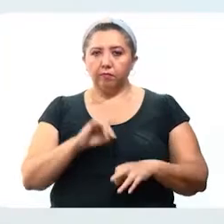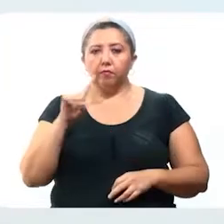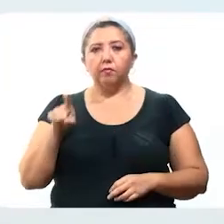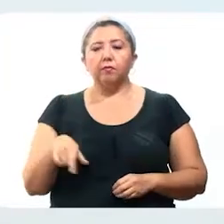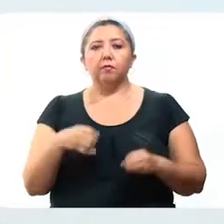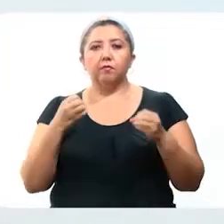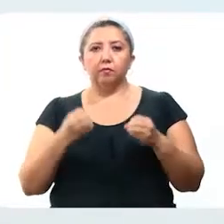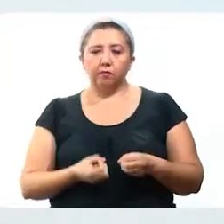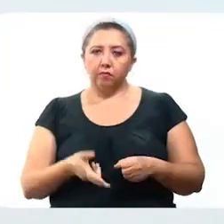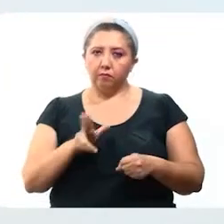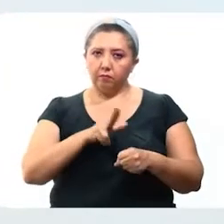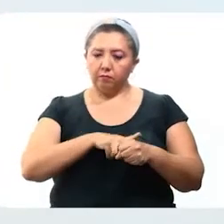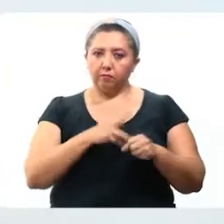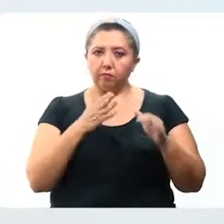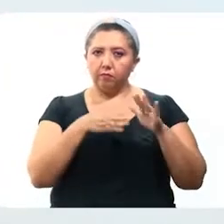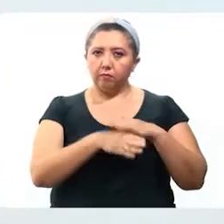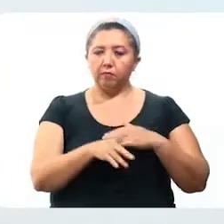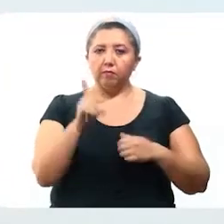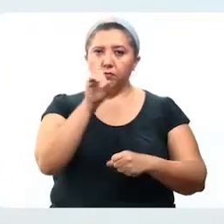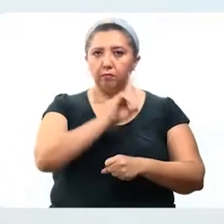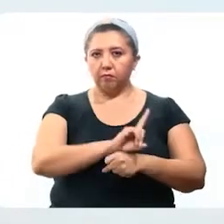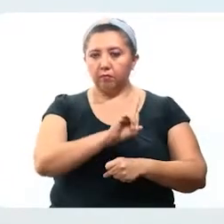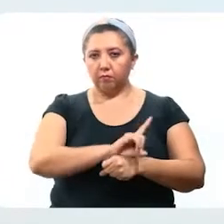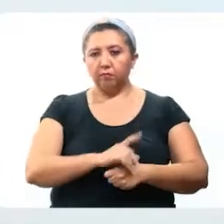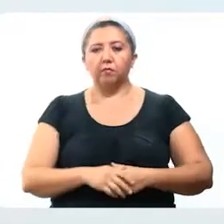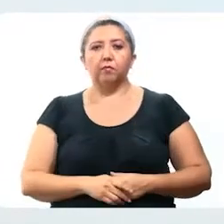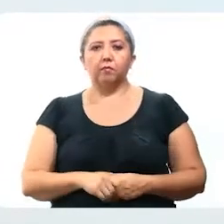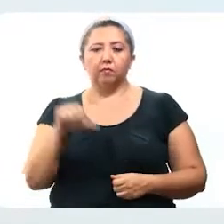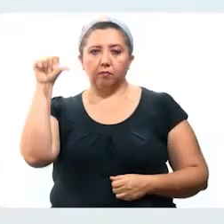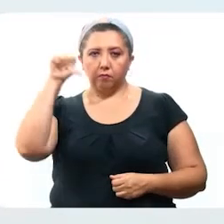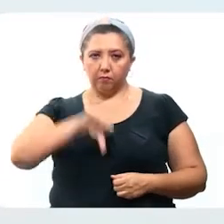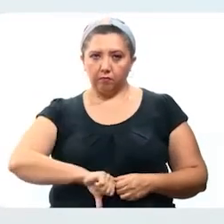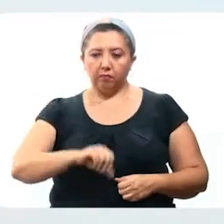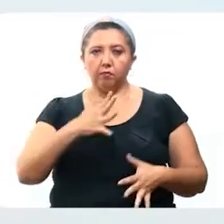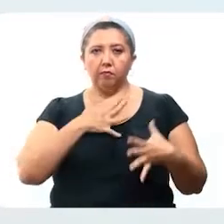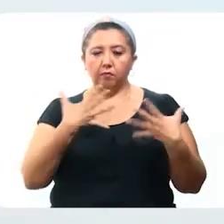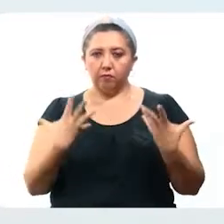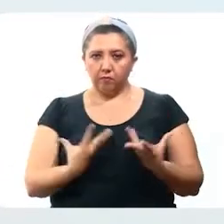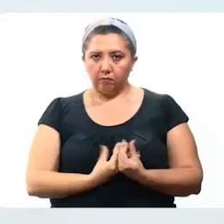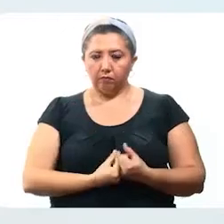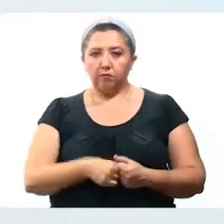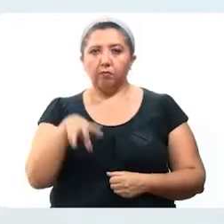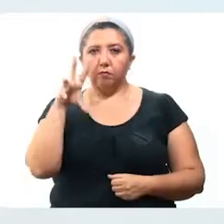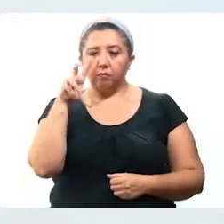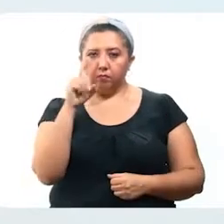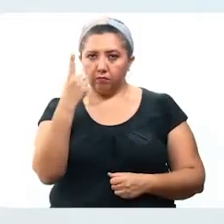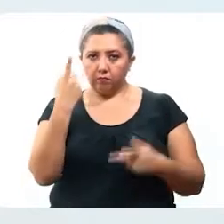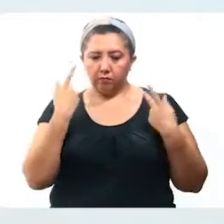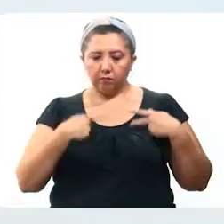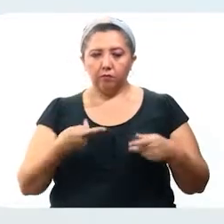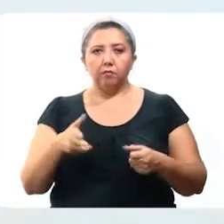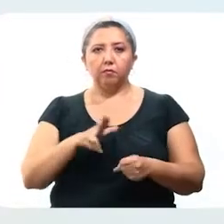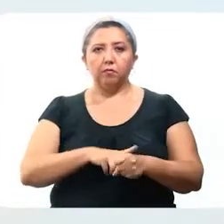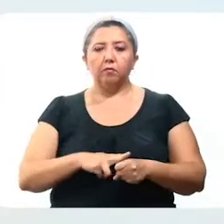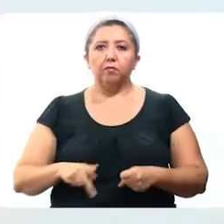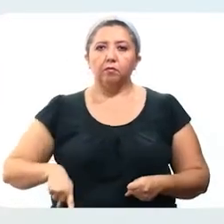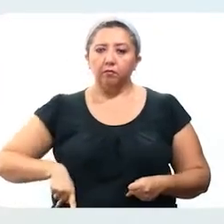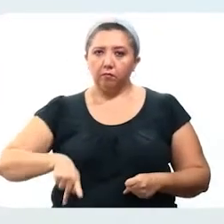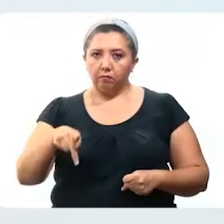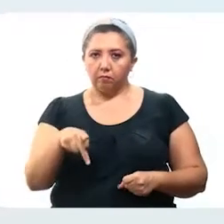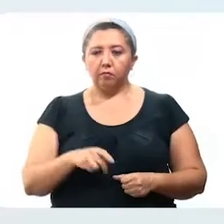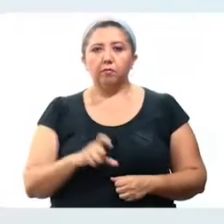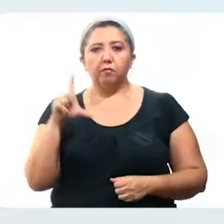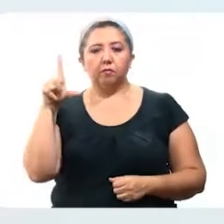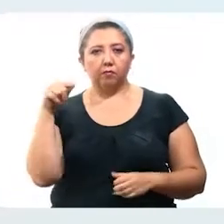más importantes son la ocupación hospitalaria y los ingresos diarios. El día de hoy tenemos 31 pacientes en hospitales públicos.